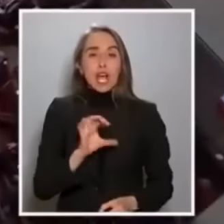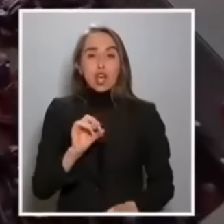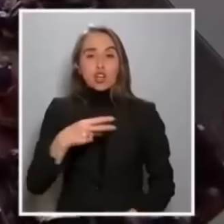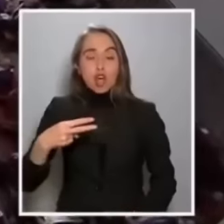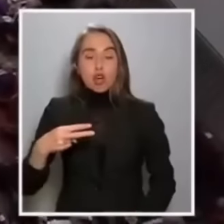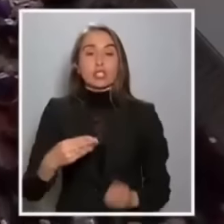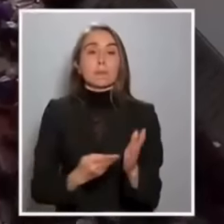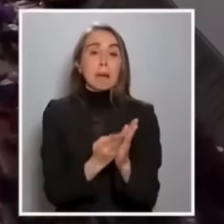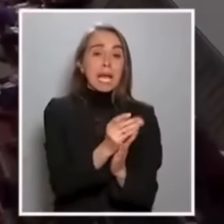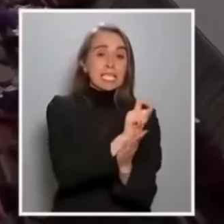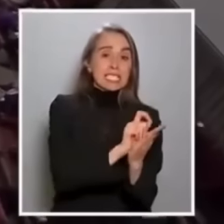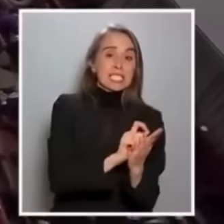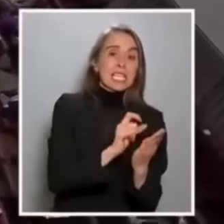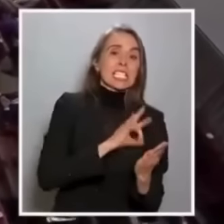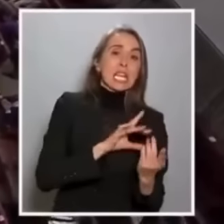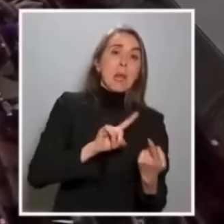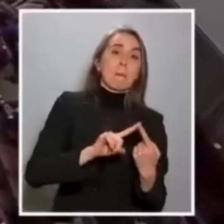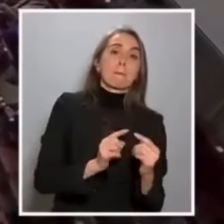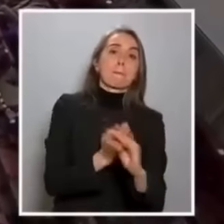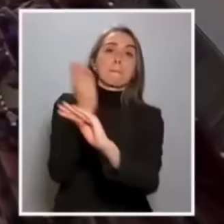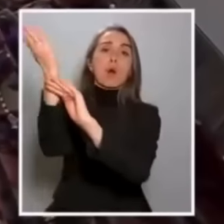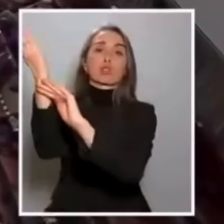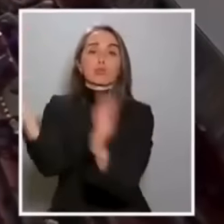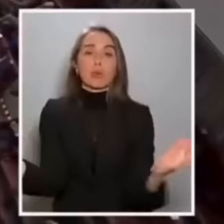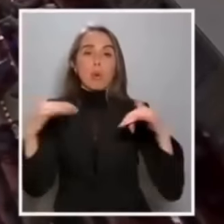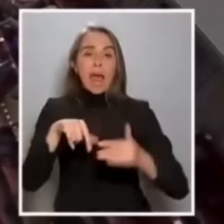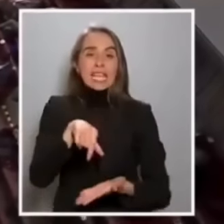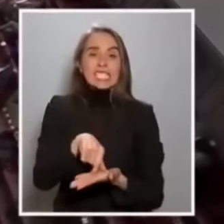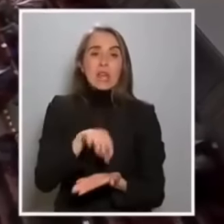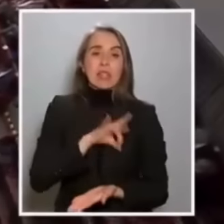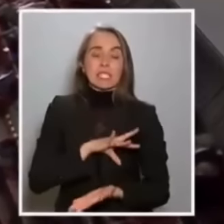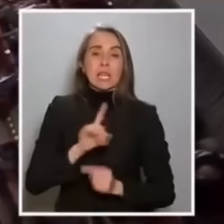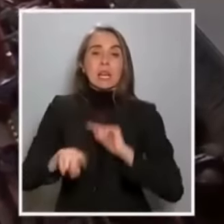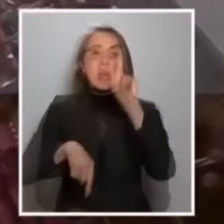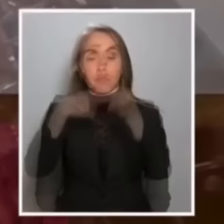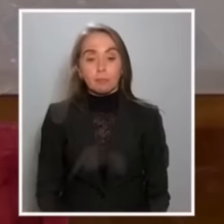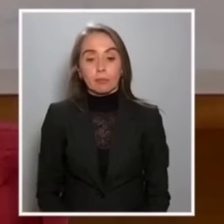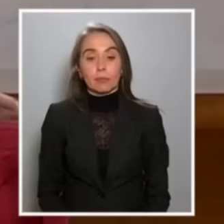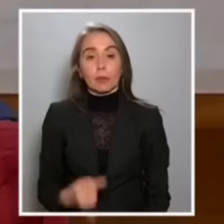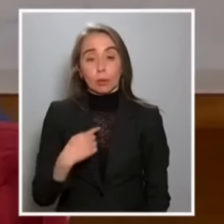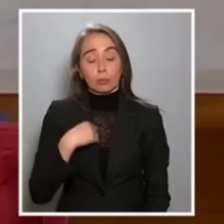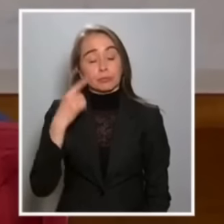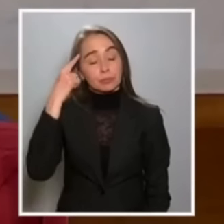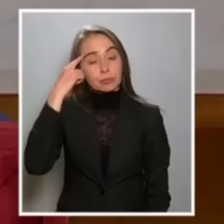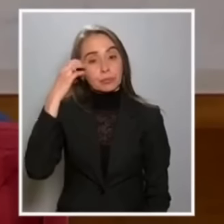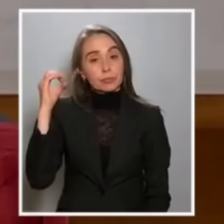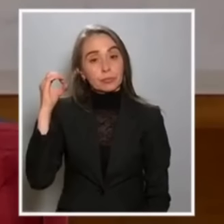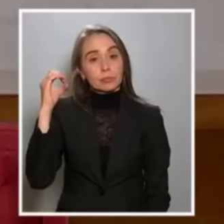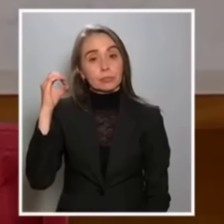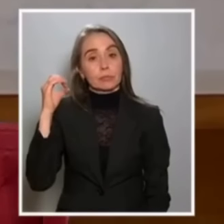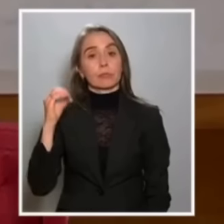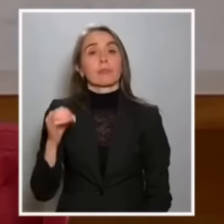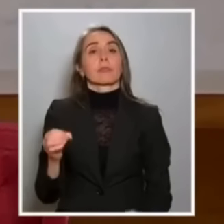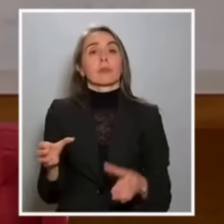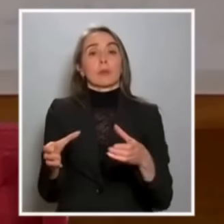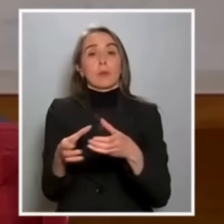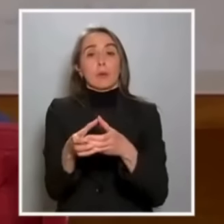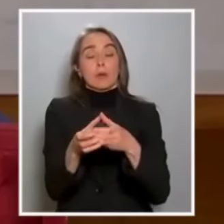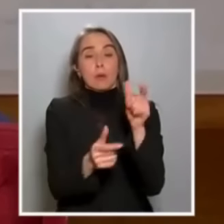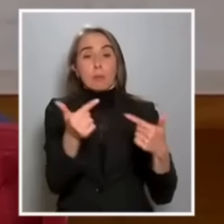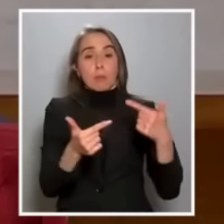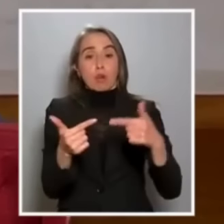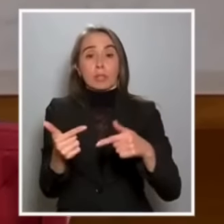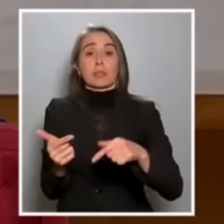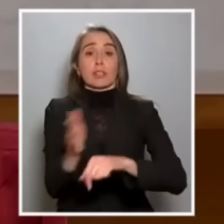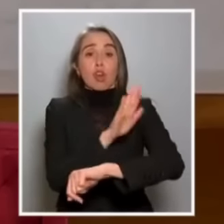proceso de postulación de nuestra sede con miras al 2036. Creo que la derecha chilena comete un